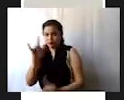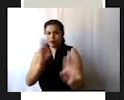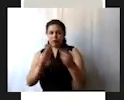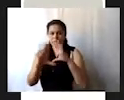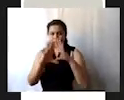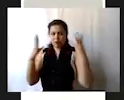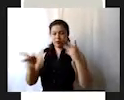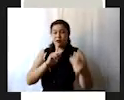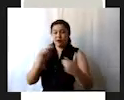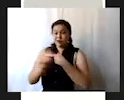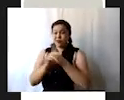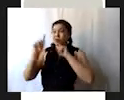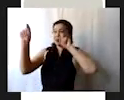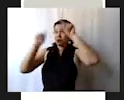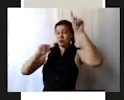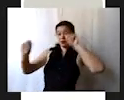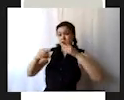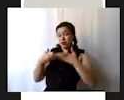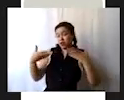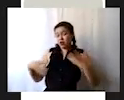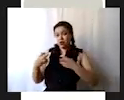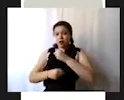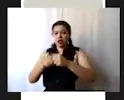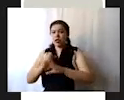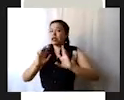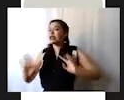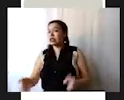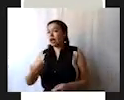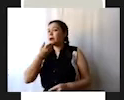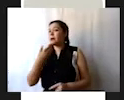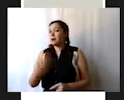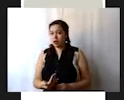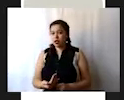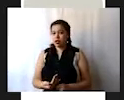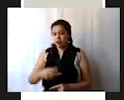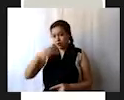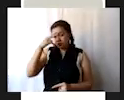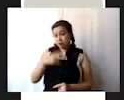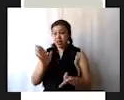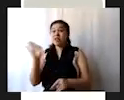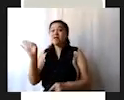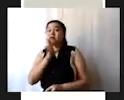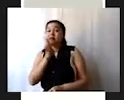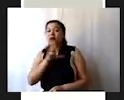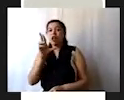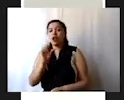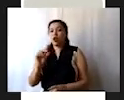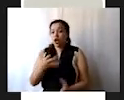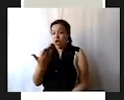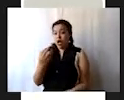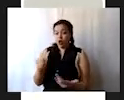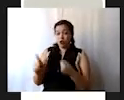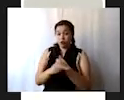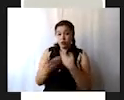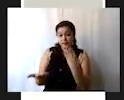países que este año pues ya van a estar cubiertos. México no va tan mal a comparación de otros que van a empezar